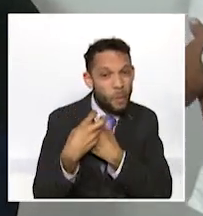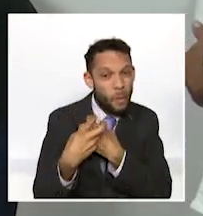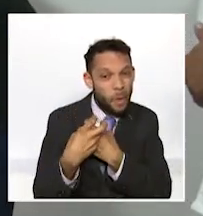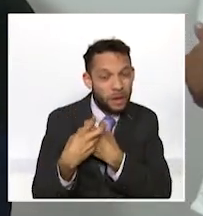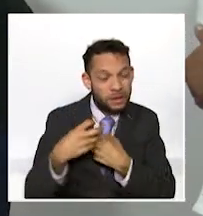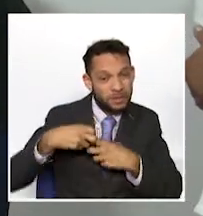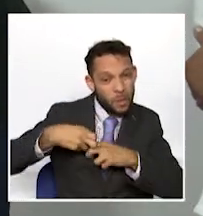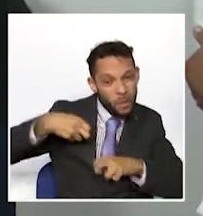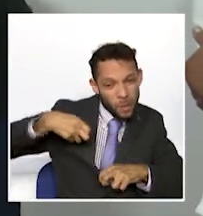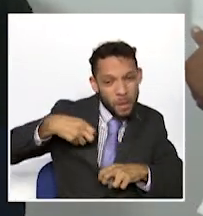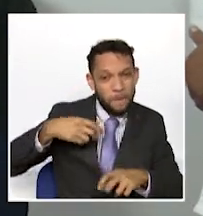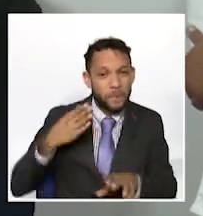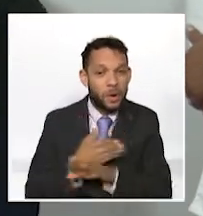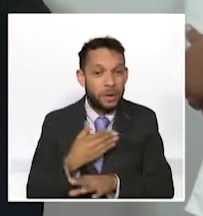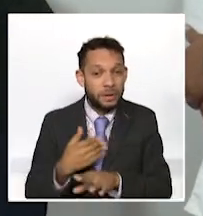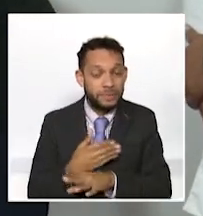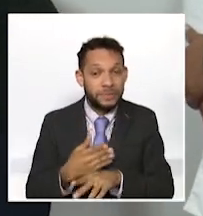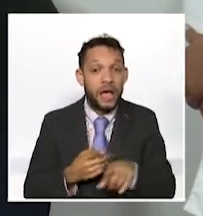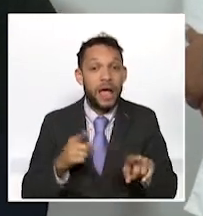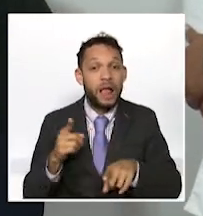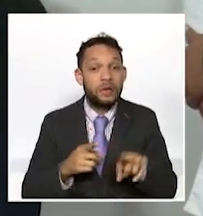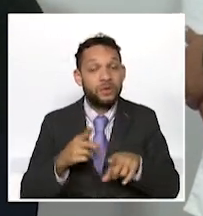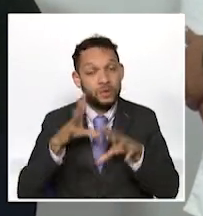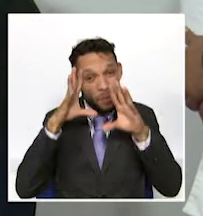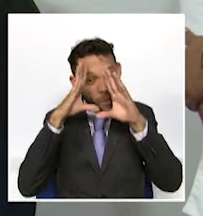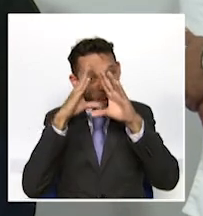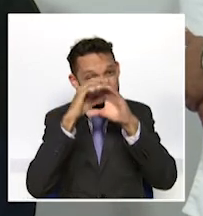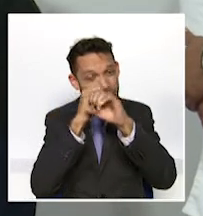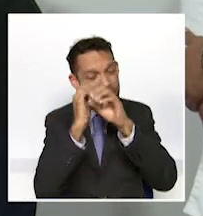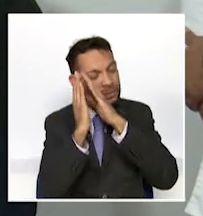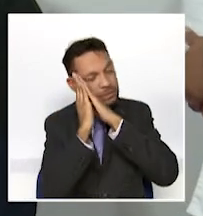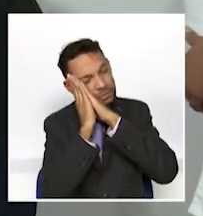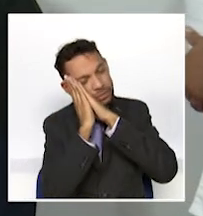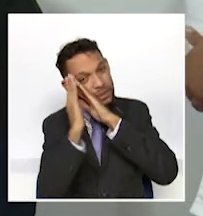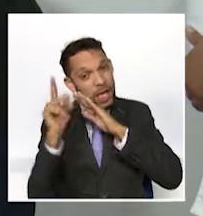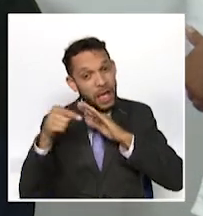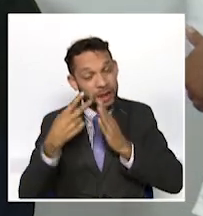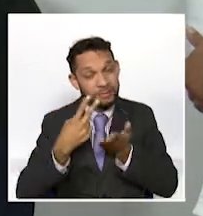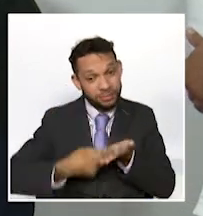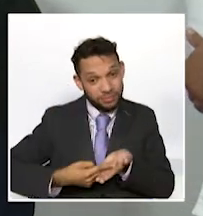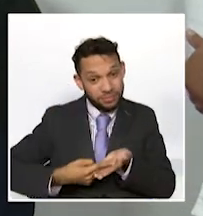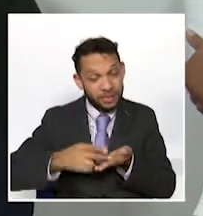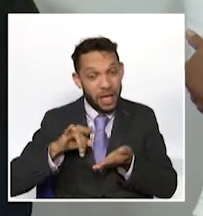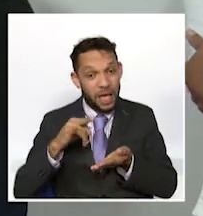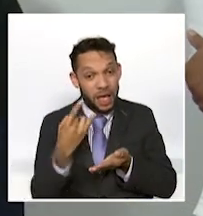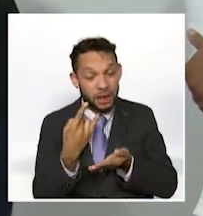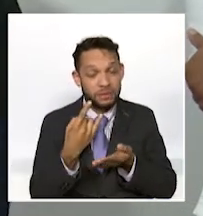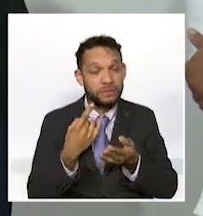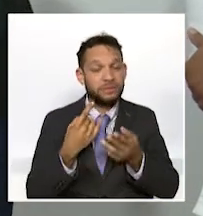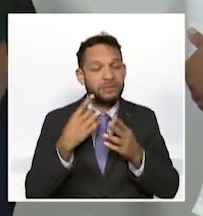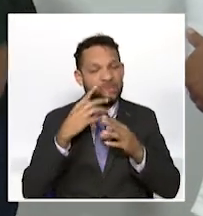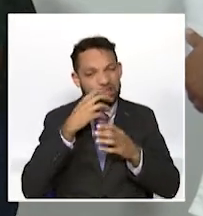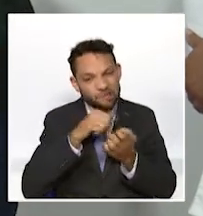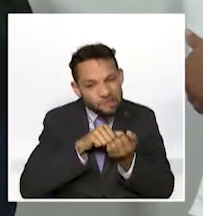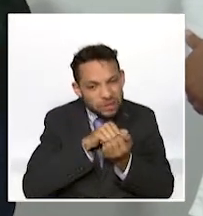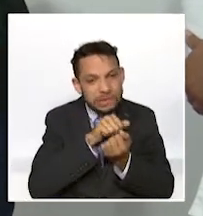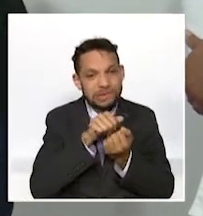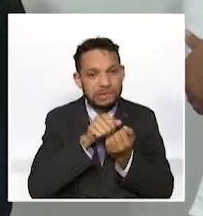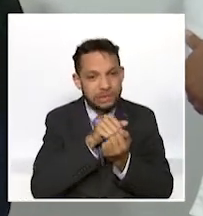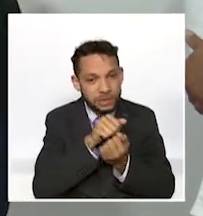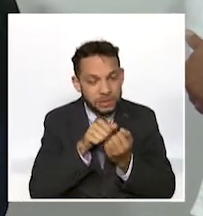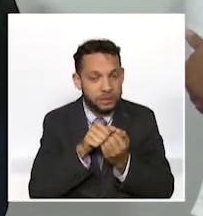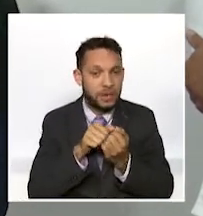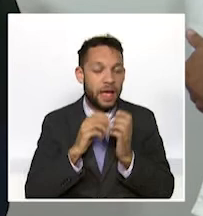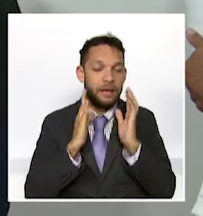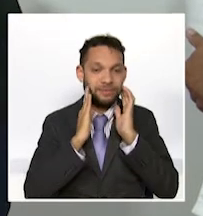de las personas que bruxan o que tienen esta posición al dormir y que no están aún diagnosticadas, a través del